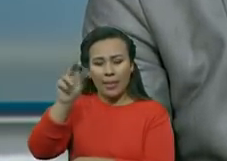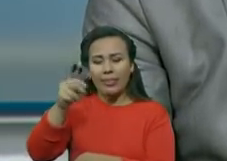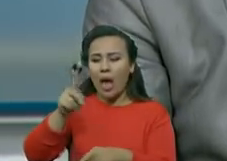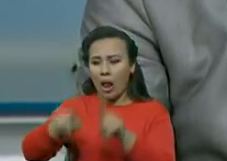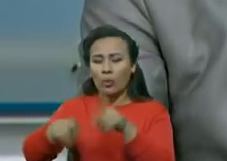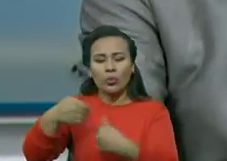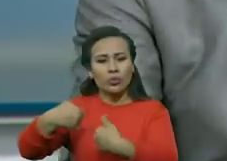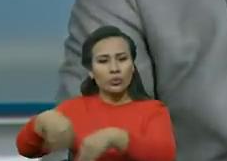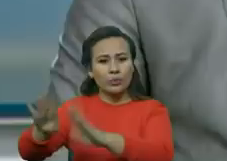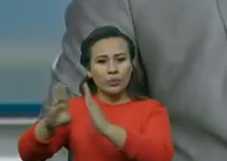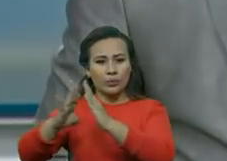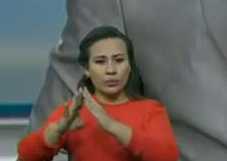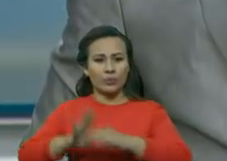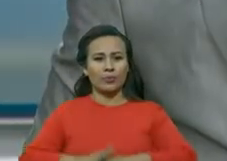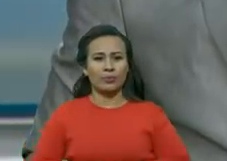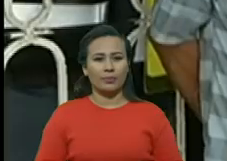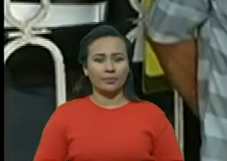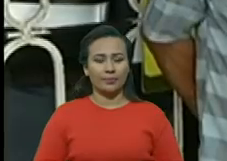alta médica.